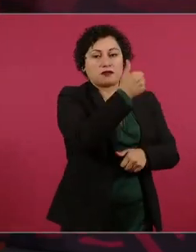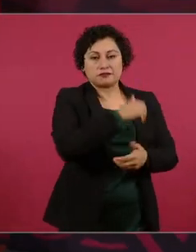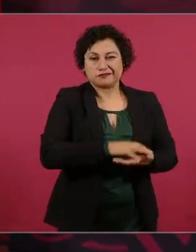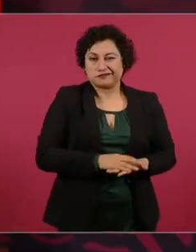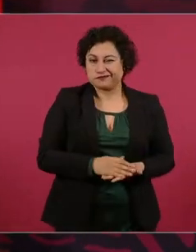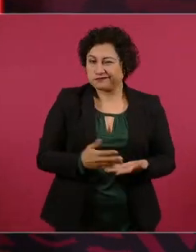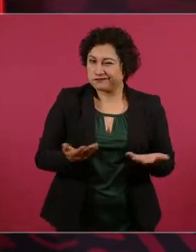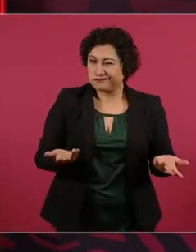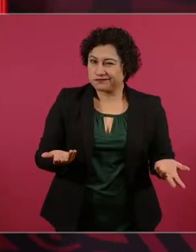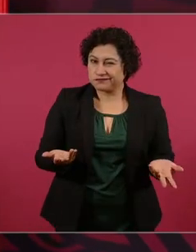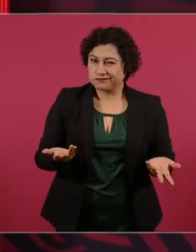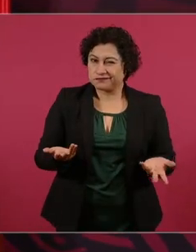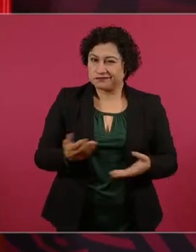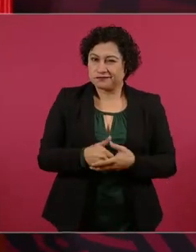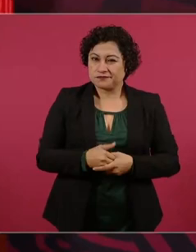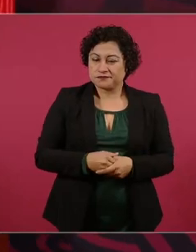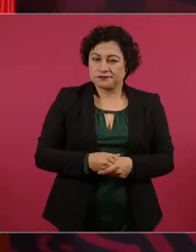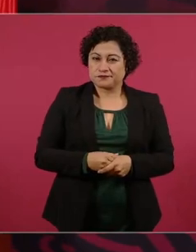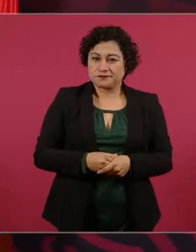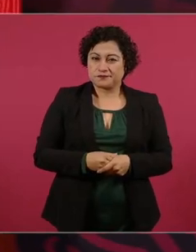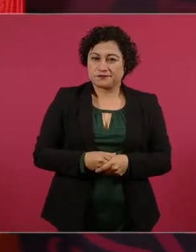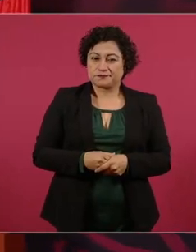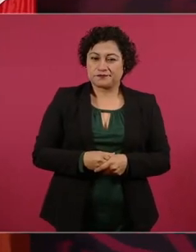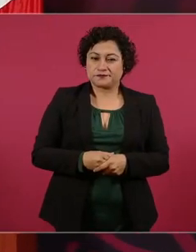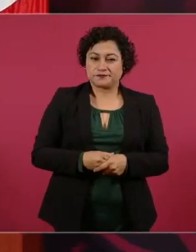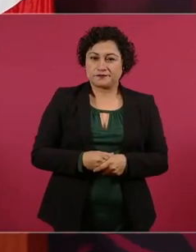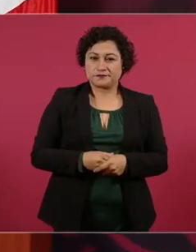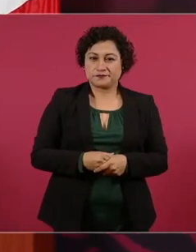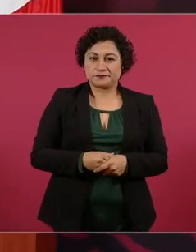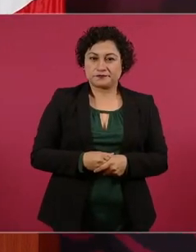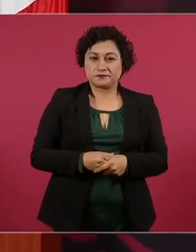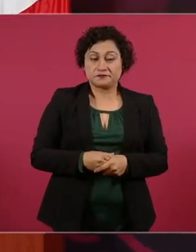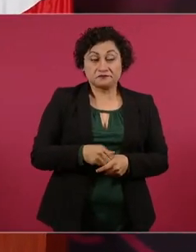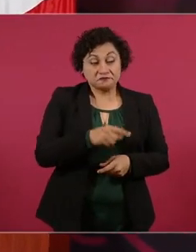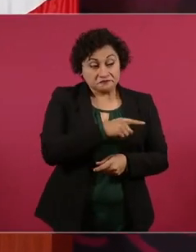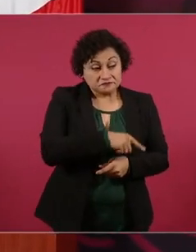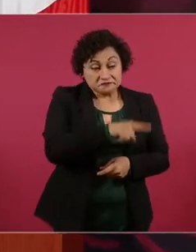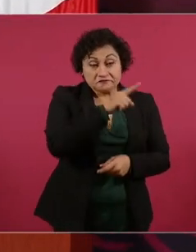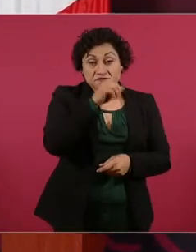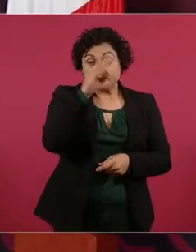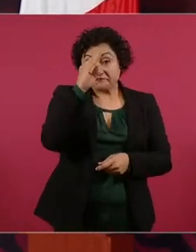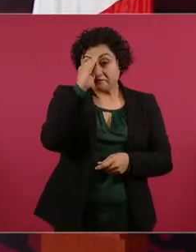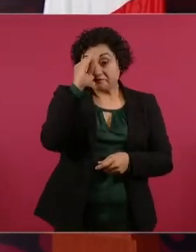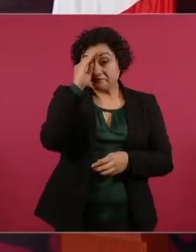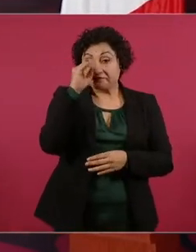se puede con hipocresía